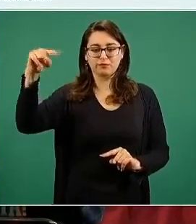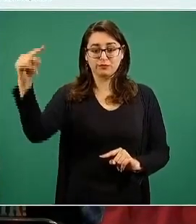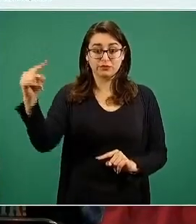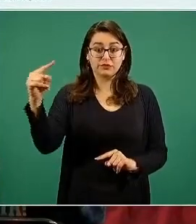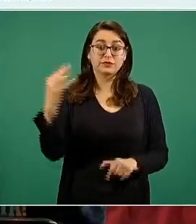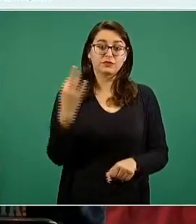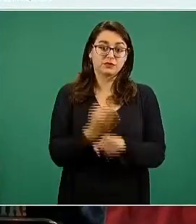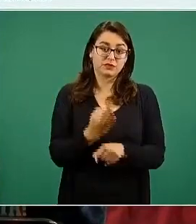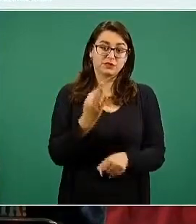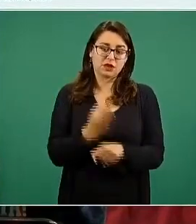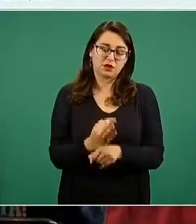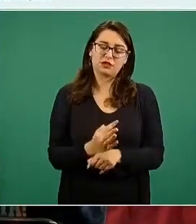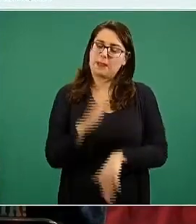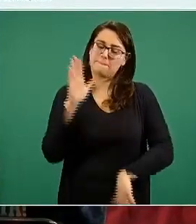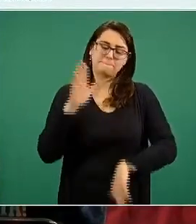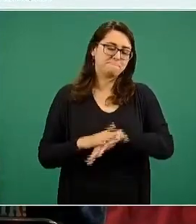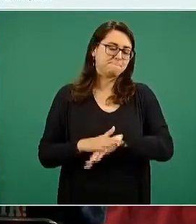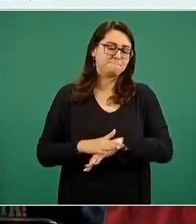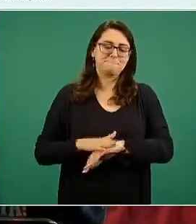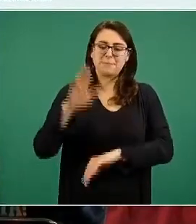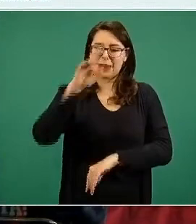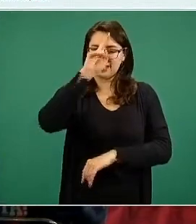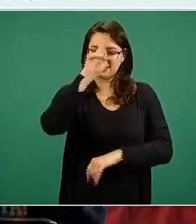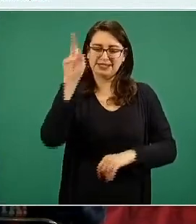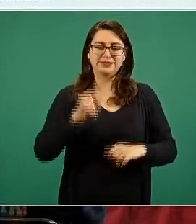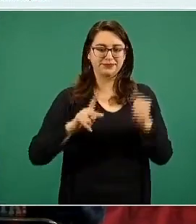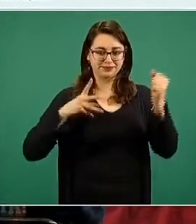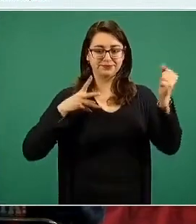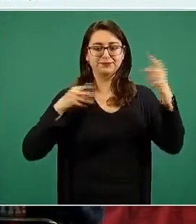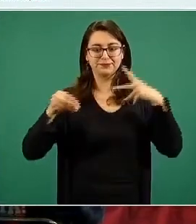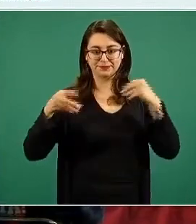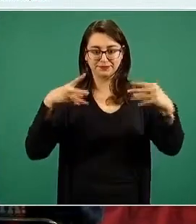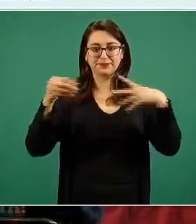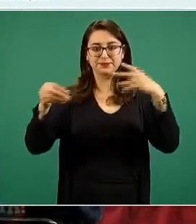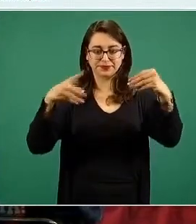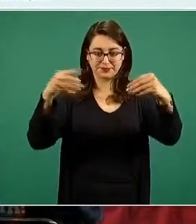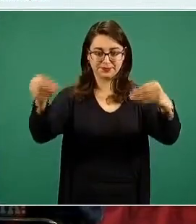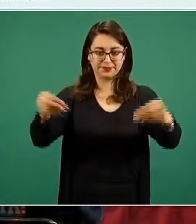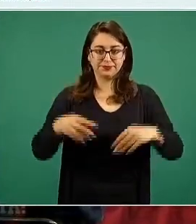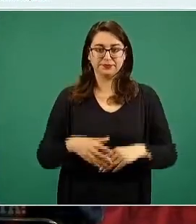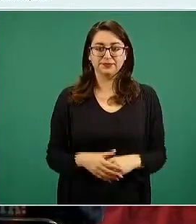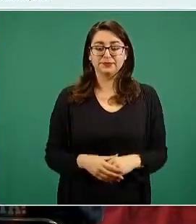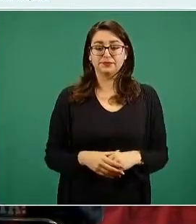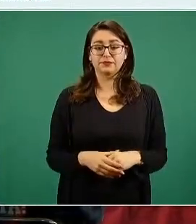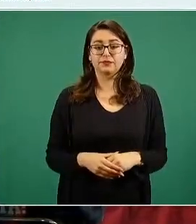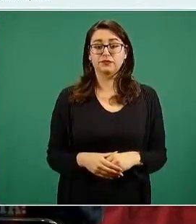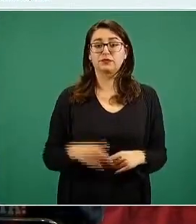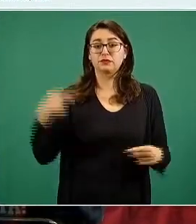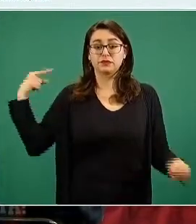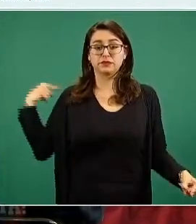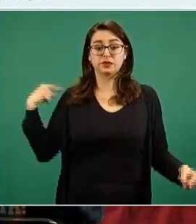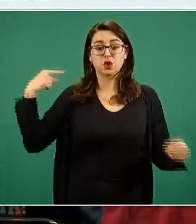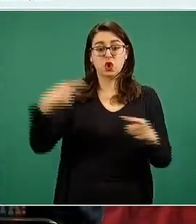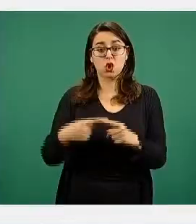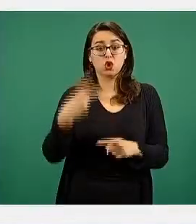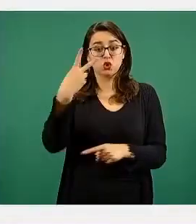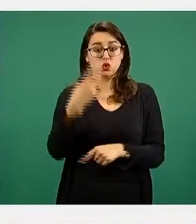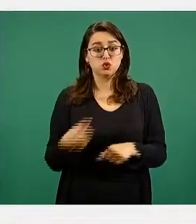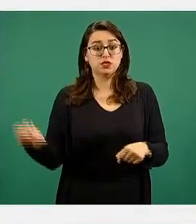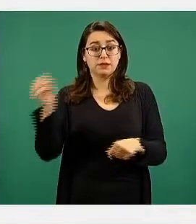rebasa el primer pico que tuvimos. Este descenso en las últimas 2 semanas de